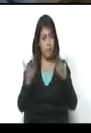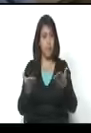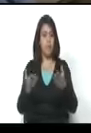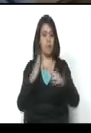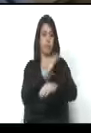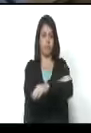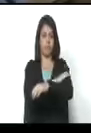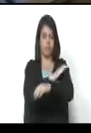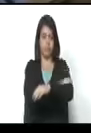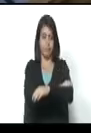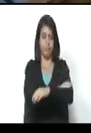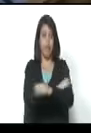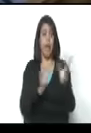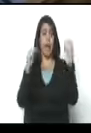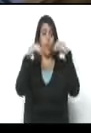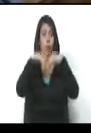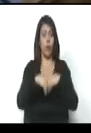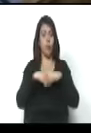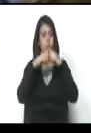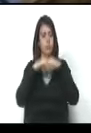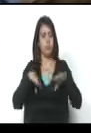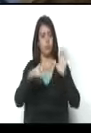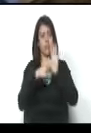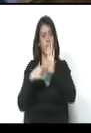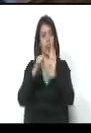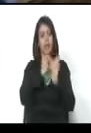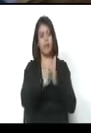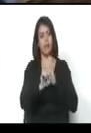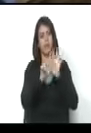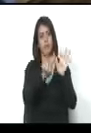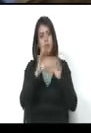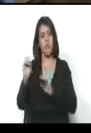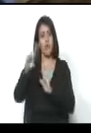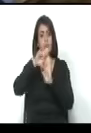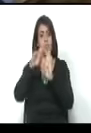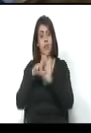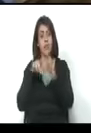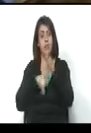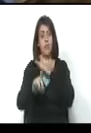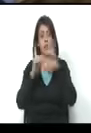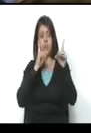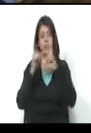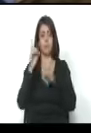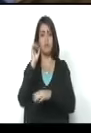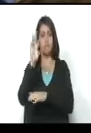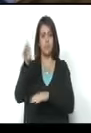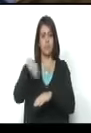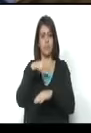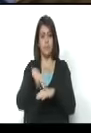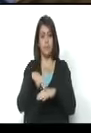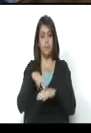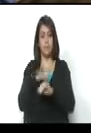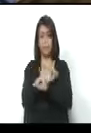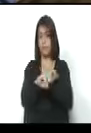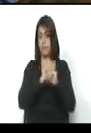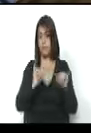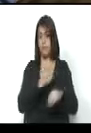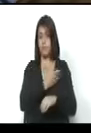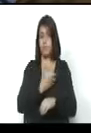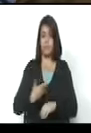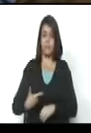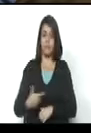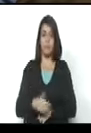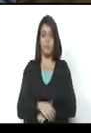la derecha fascista. De acuerdo a lo dispuesto en el artículo 70 del Reglamento Interior y de Debates de la Asamblea Nacional. Es todo,